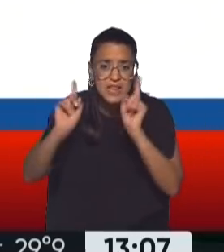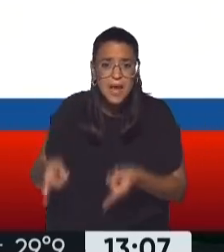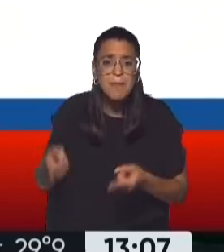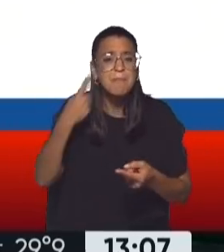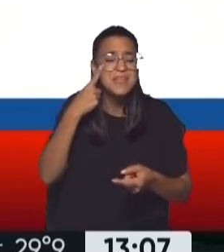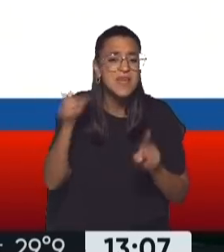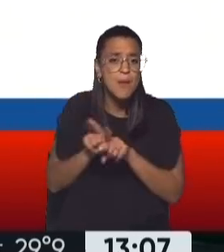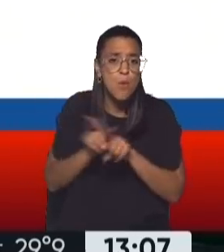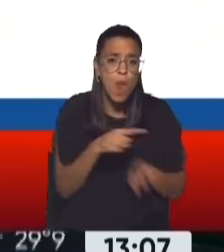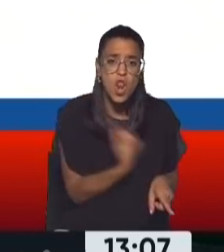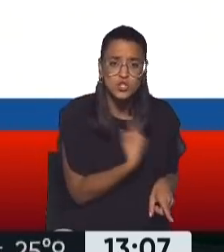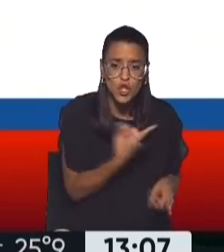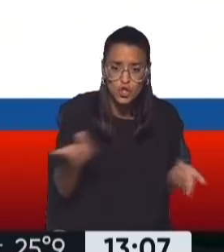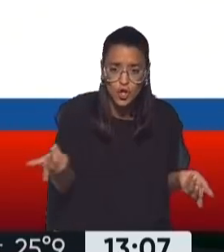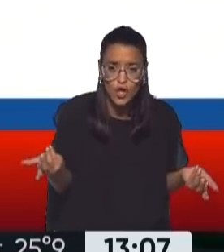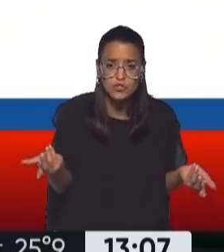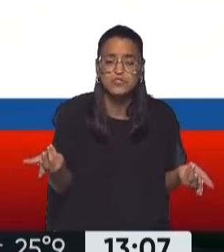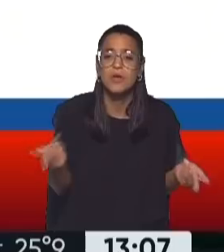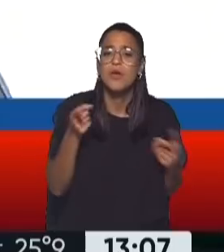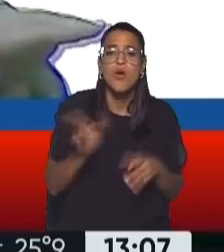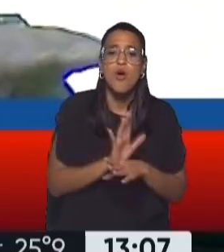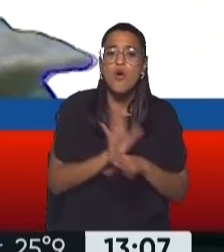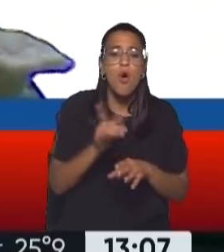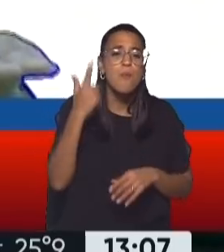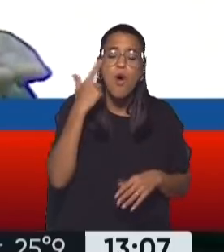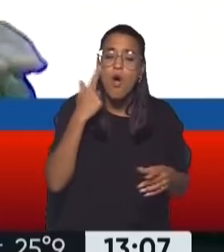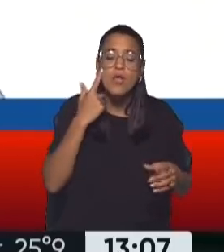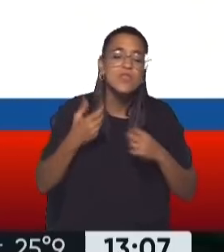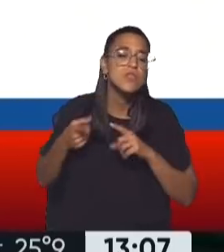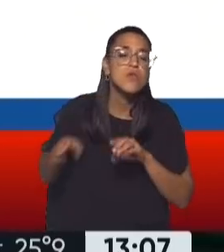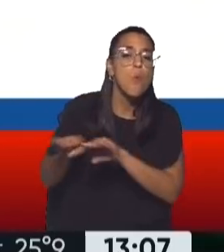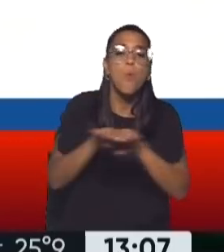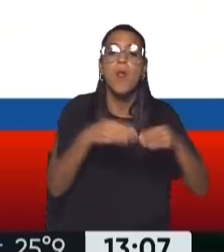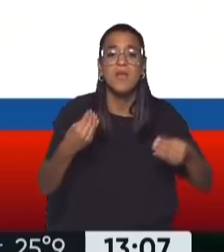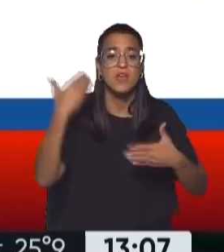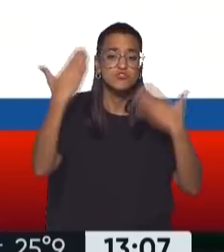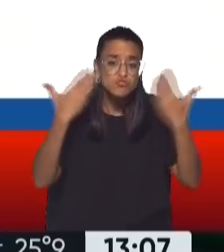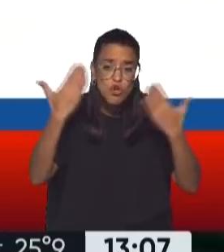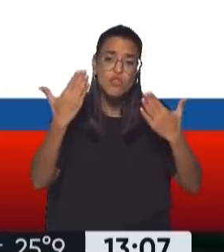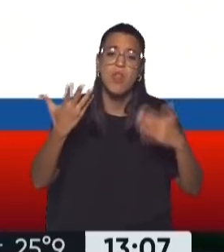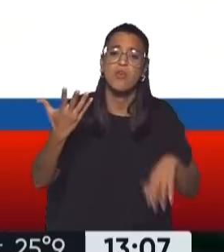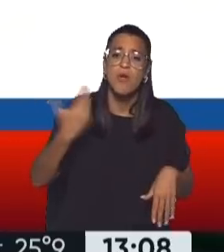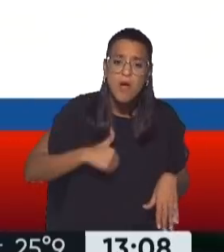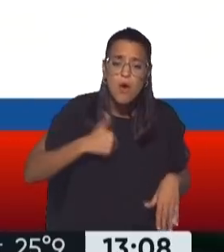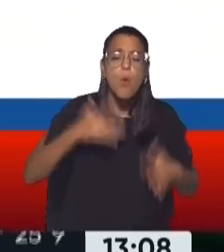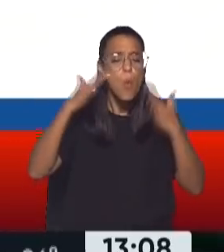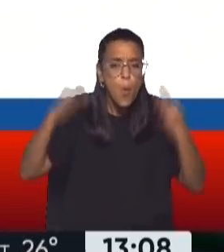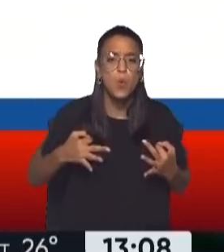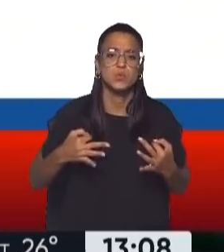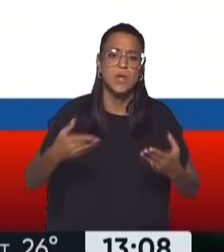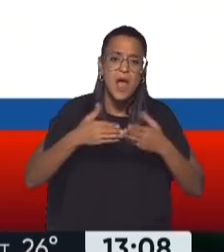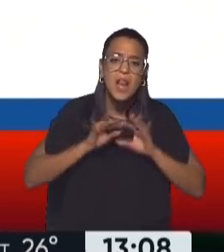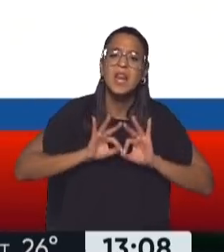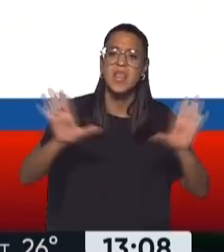que pensaban lo mismo que nosotros, que tenían un común denominador, que es soñar con esa patria justa,